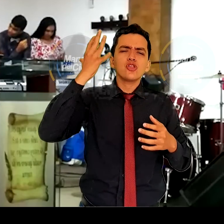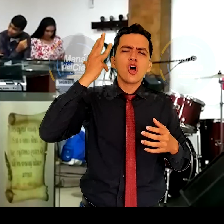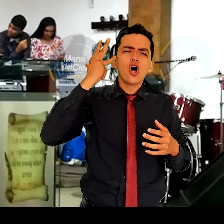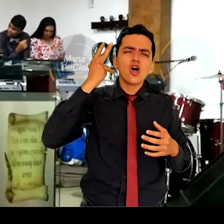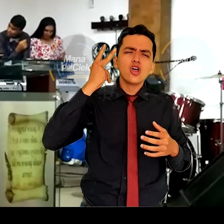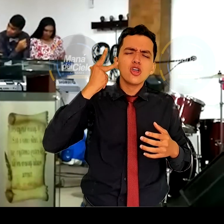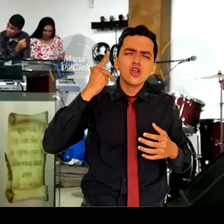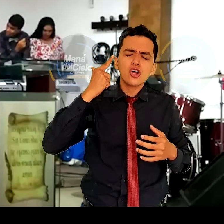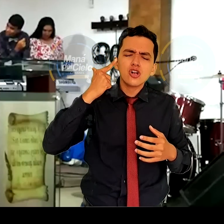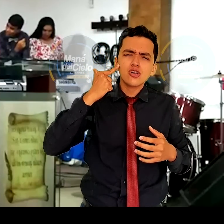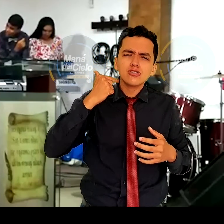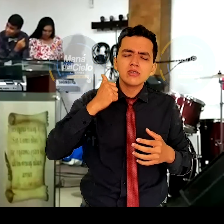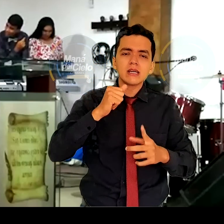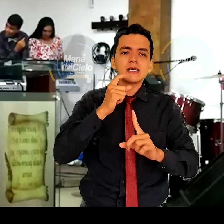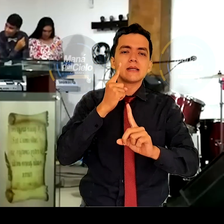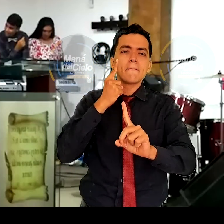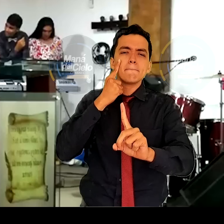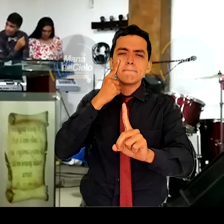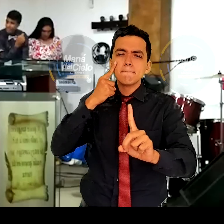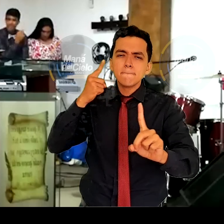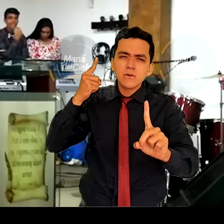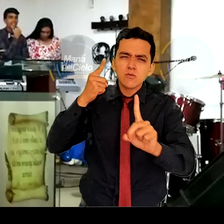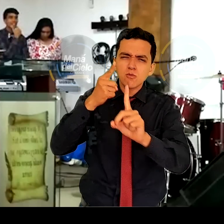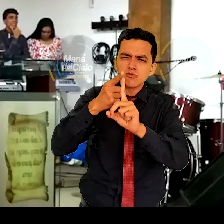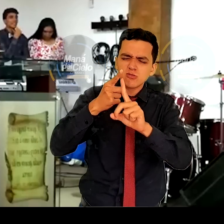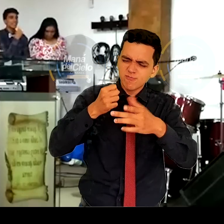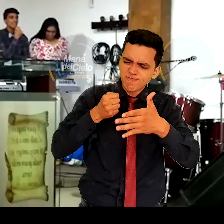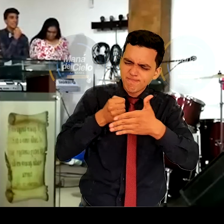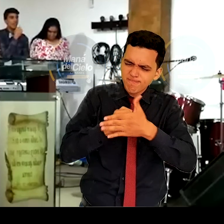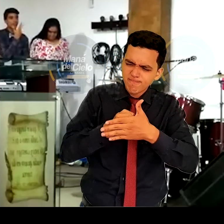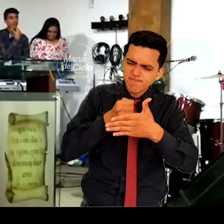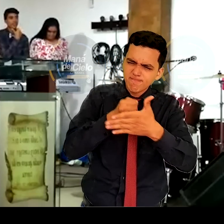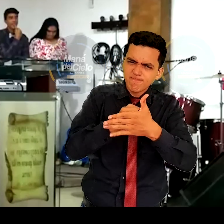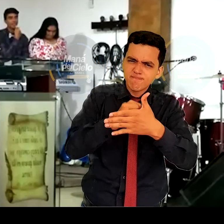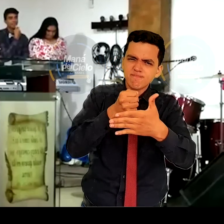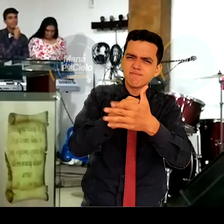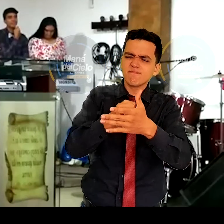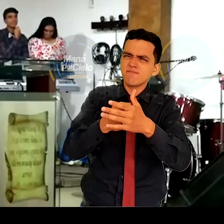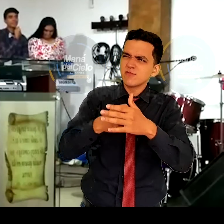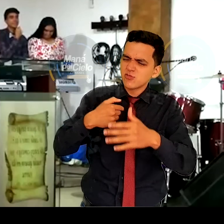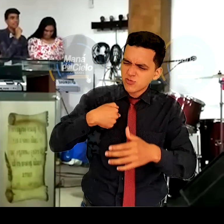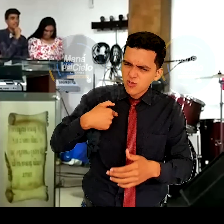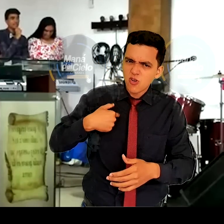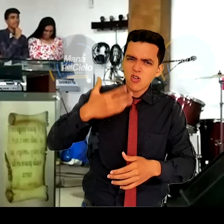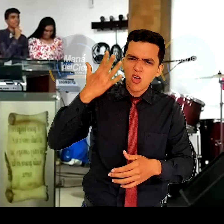¿con qué? Con toda perseverancia. ¿Y qué más?